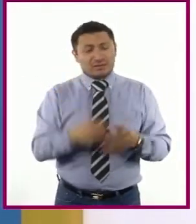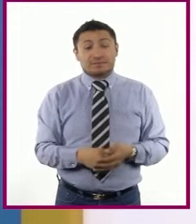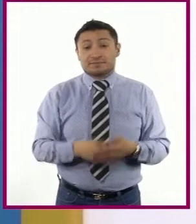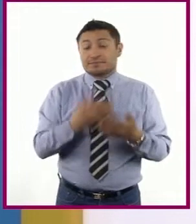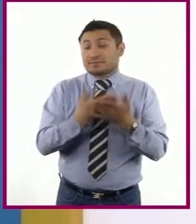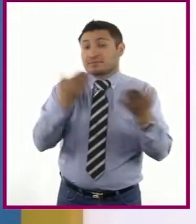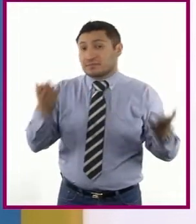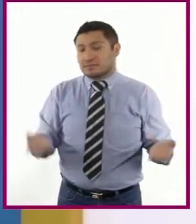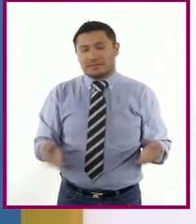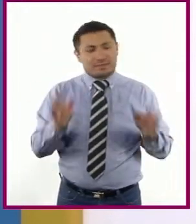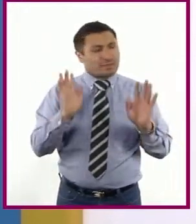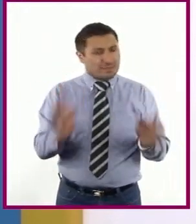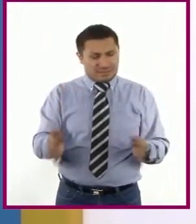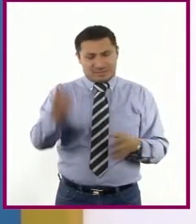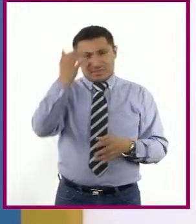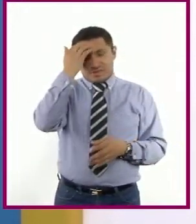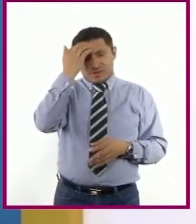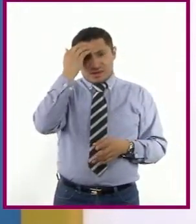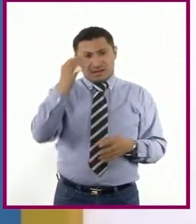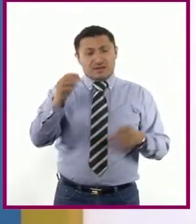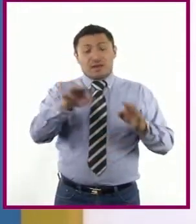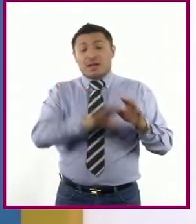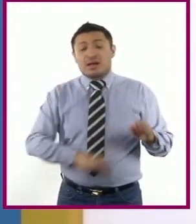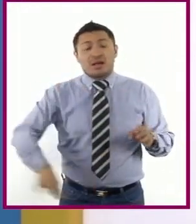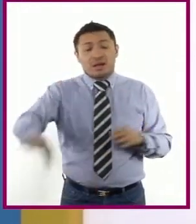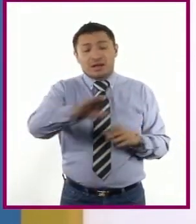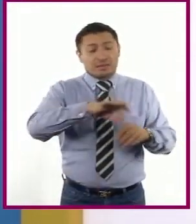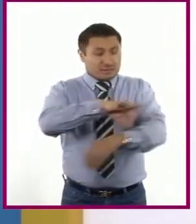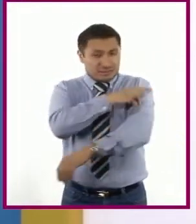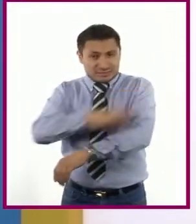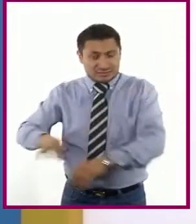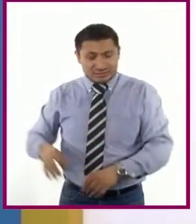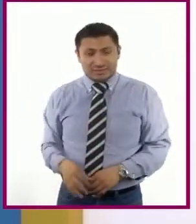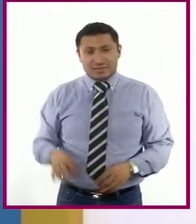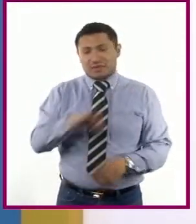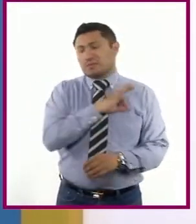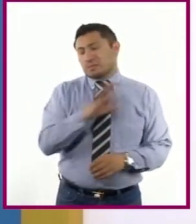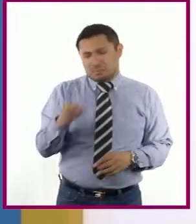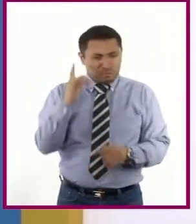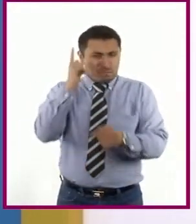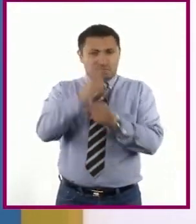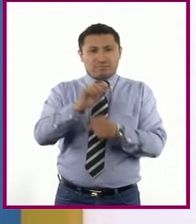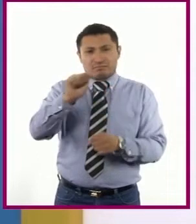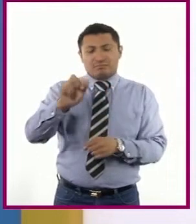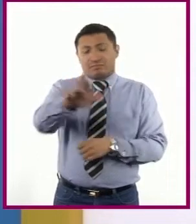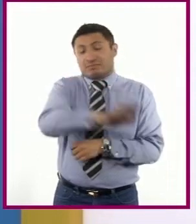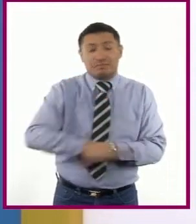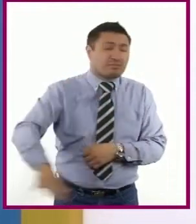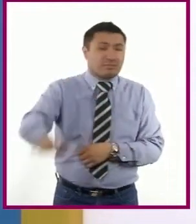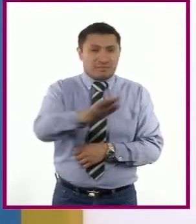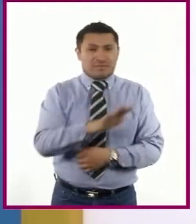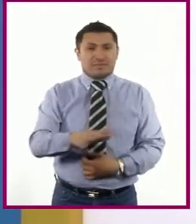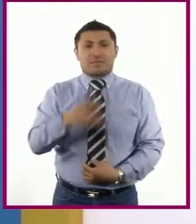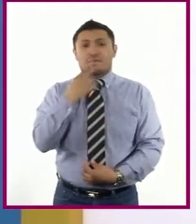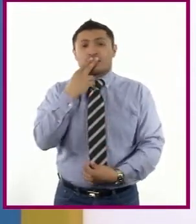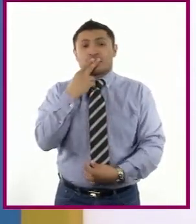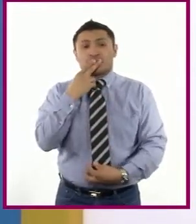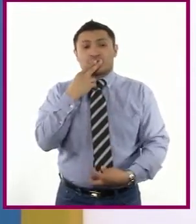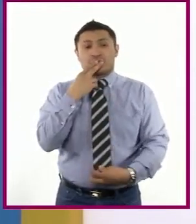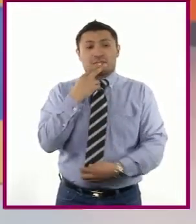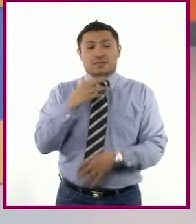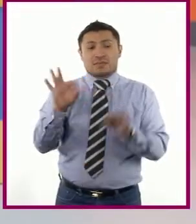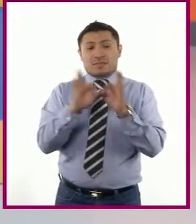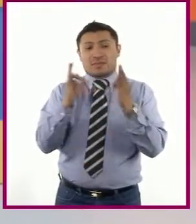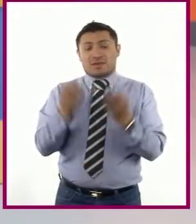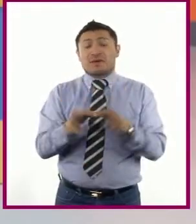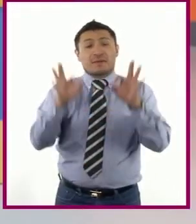Ahora que conocemos la medida del apotema, es posible proceder al cálculo del área del octágono utilizando la fórmula